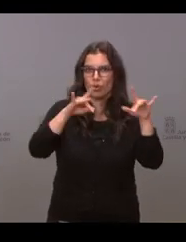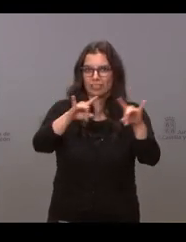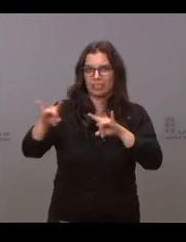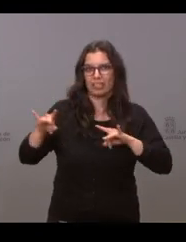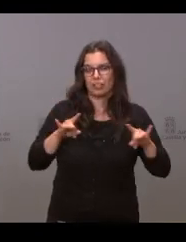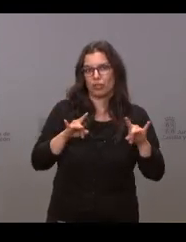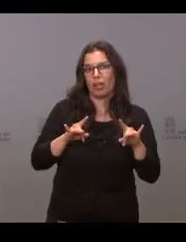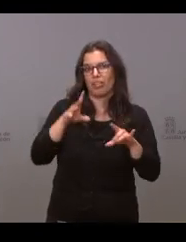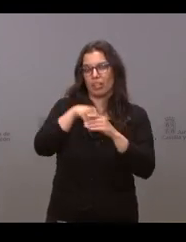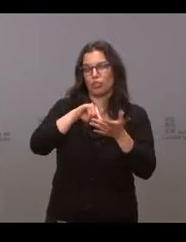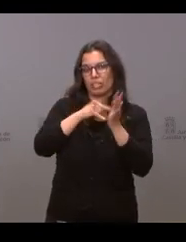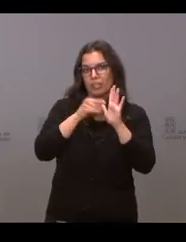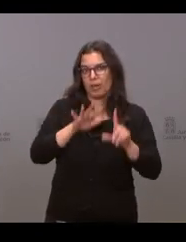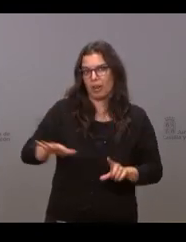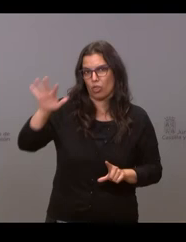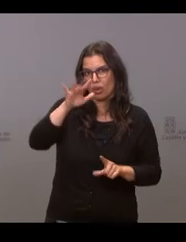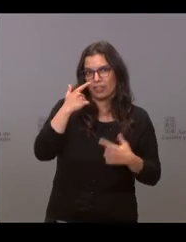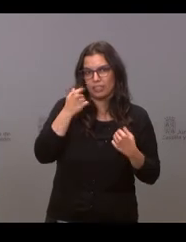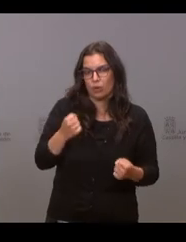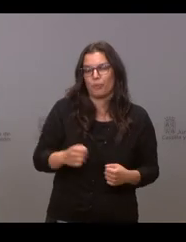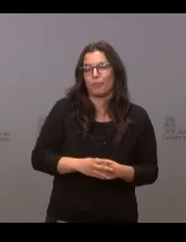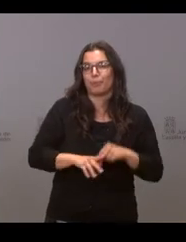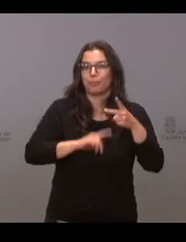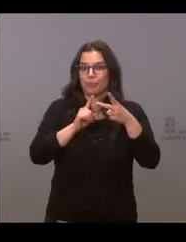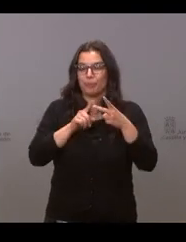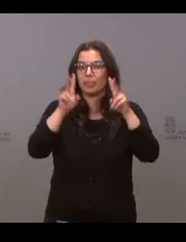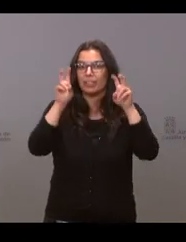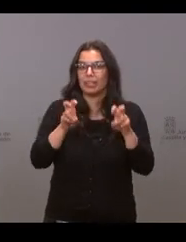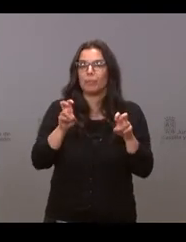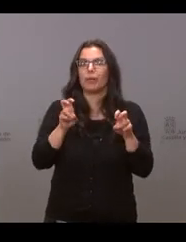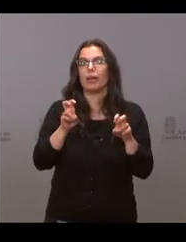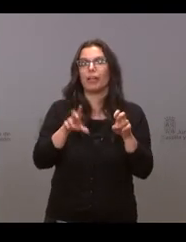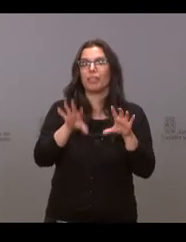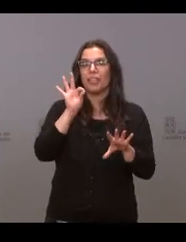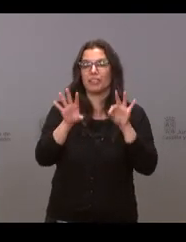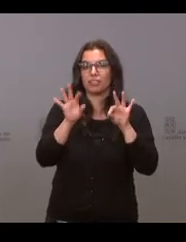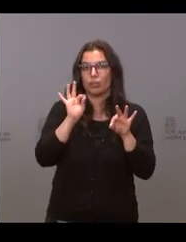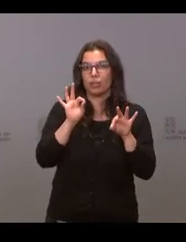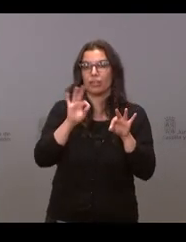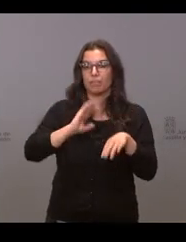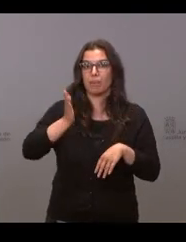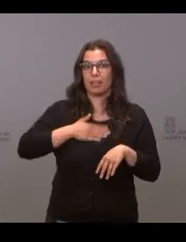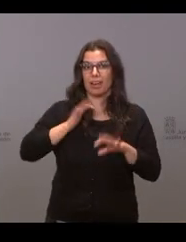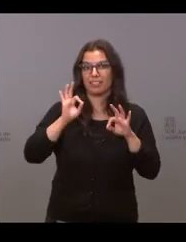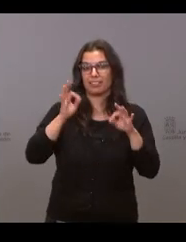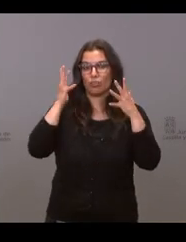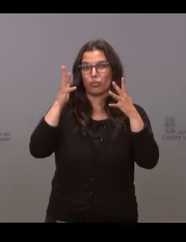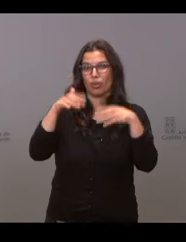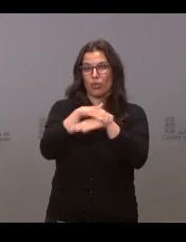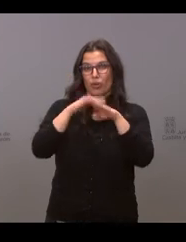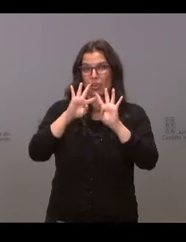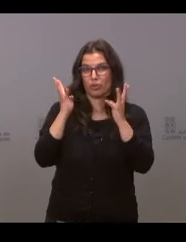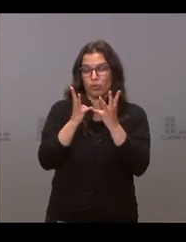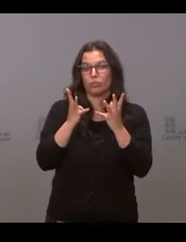de salud en segundo lugar respecto de las decisiones que adoptemos mañana en el consejo de